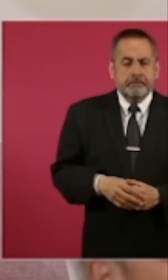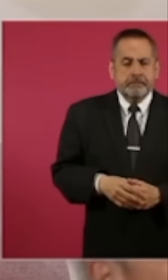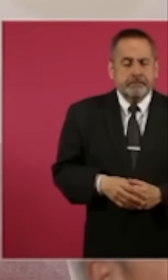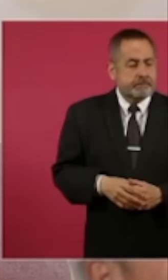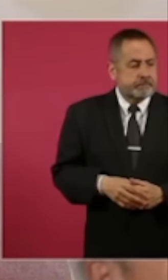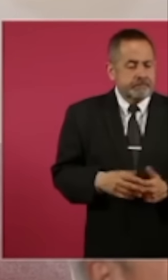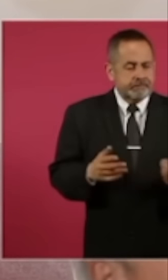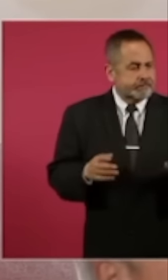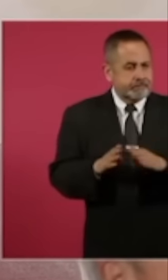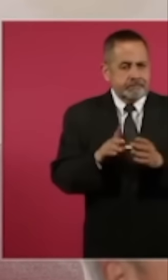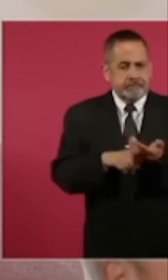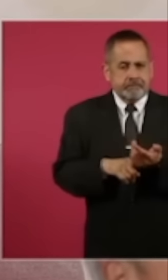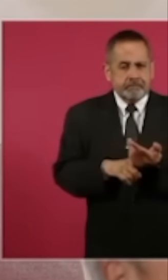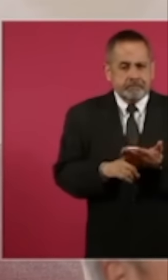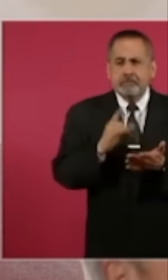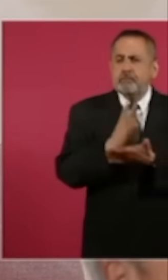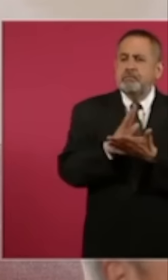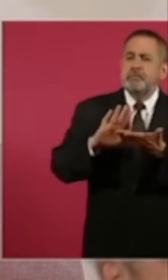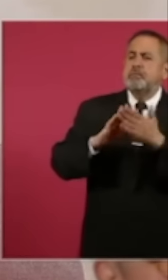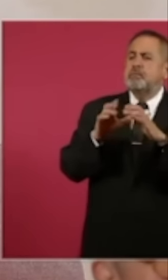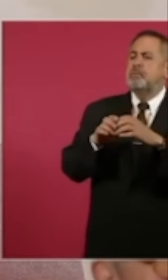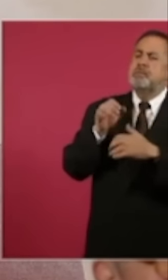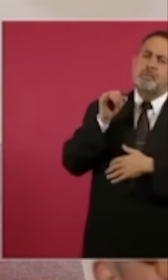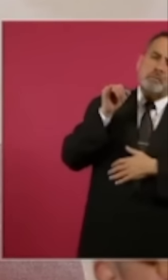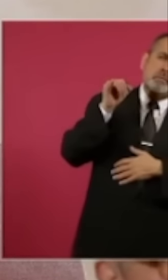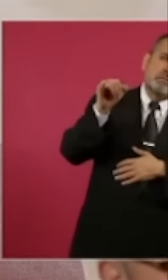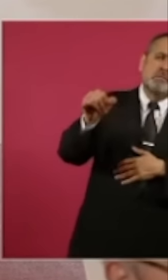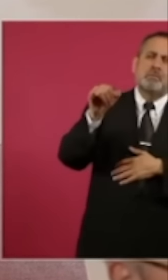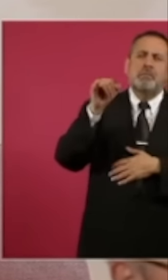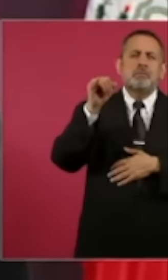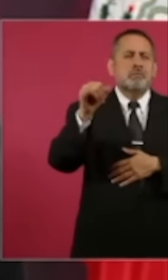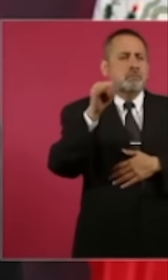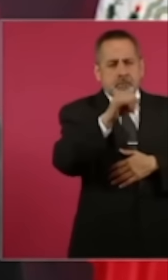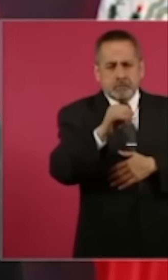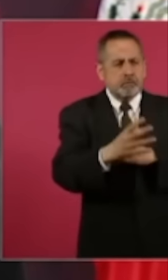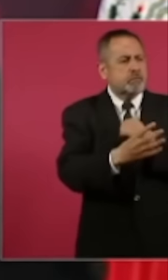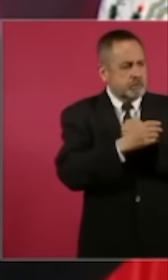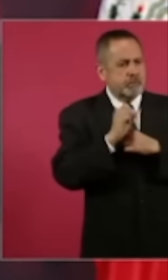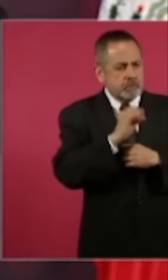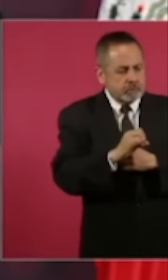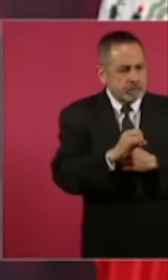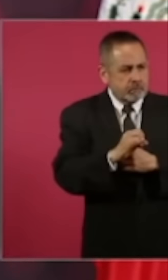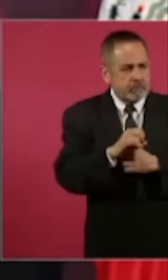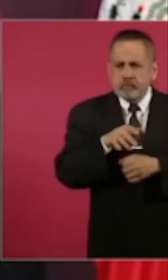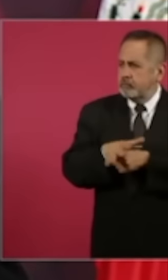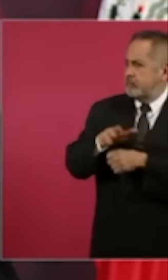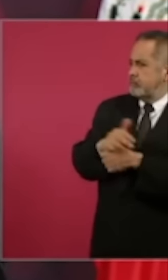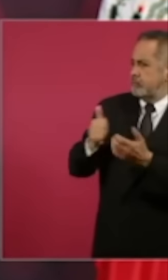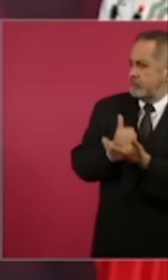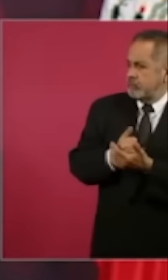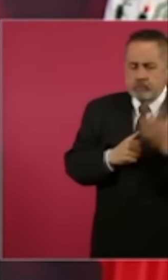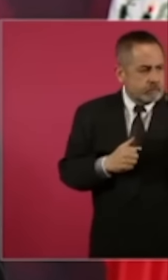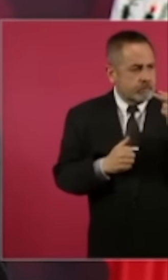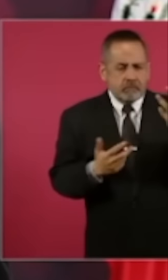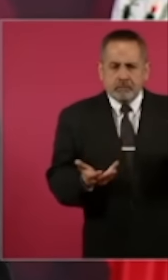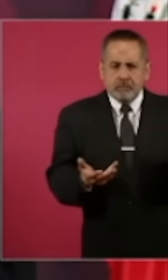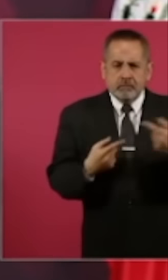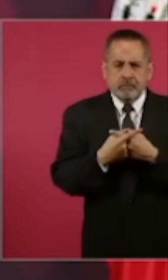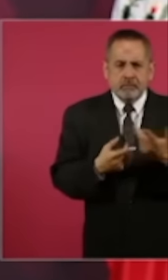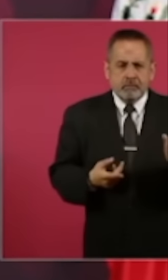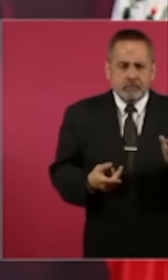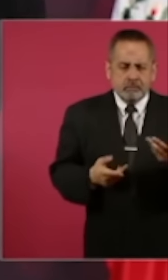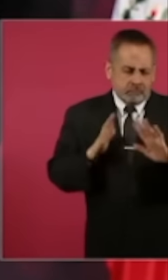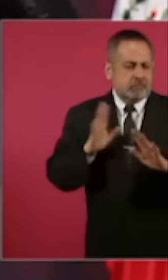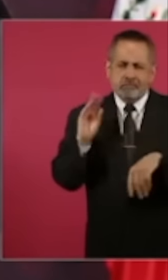pero solo en las comunidades más apartadas. Y ya lo estamos haciendo,